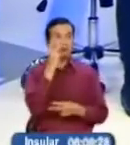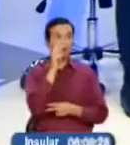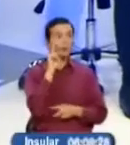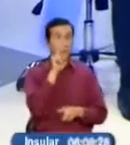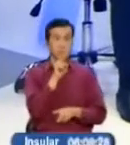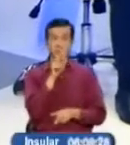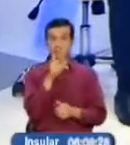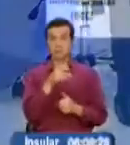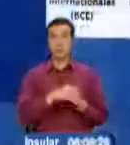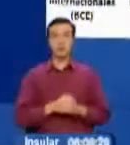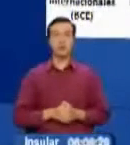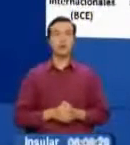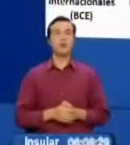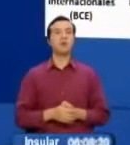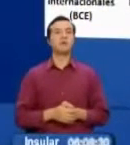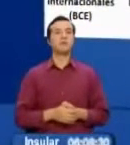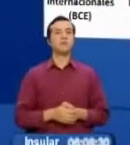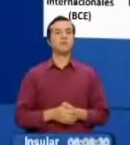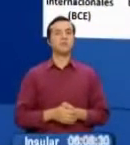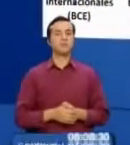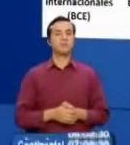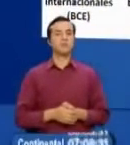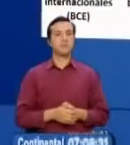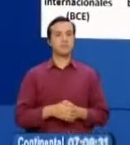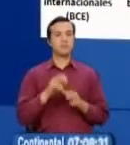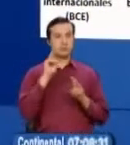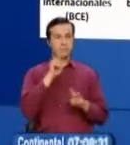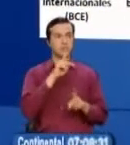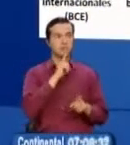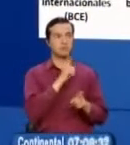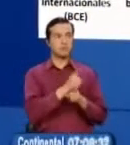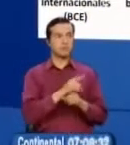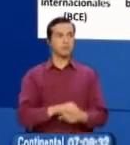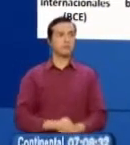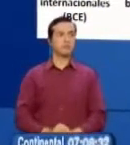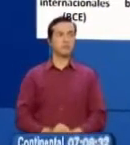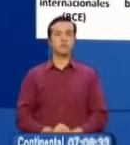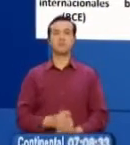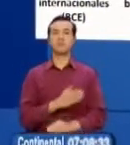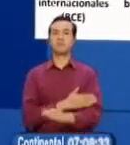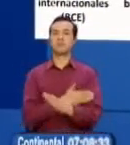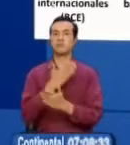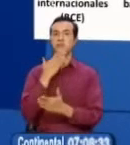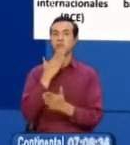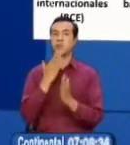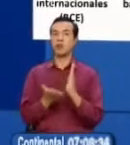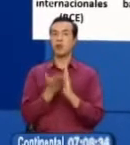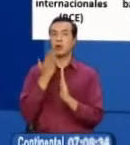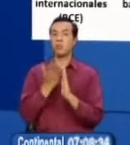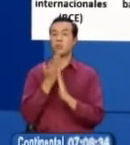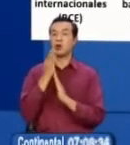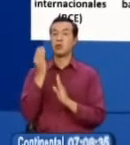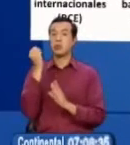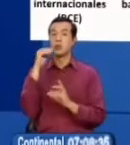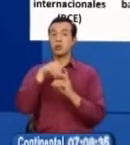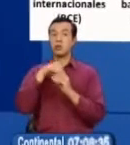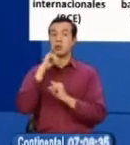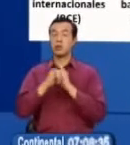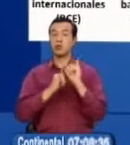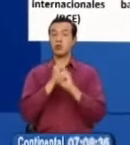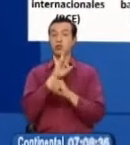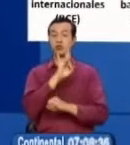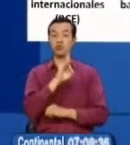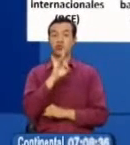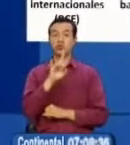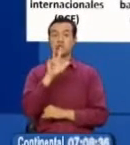¿Te parece? Ok. Entonces, Chiqui, por favor, nos pone, ahí está el gráfico. Como te decía, hay un aumento de las reservas internacionales de